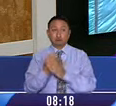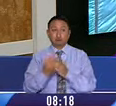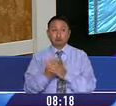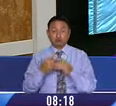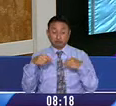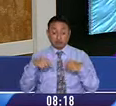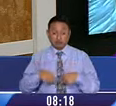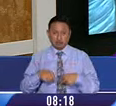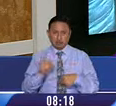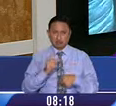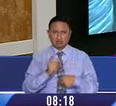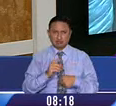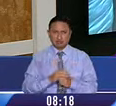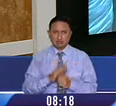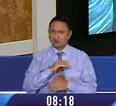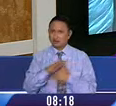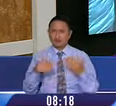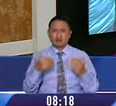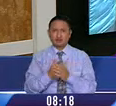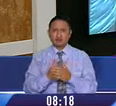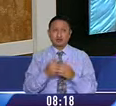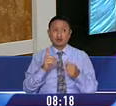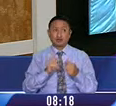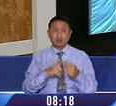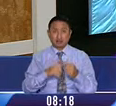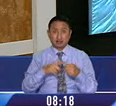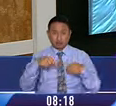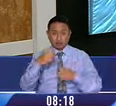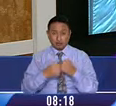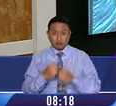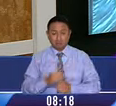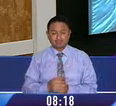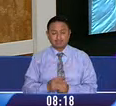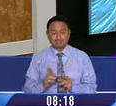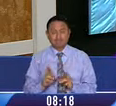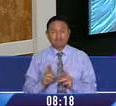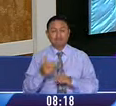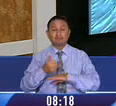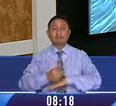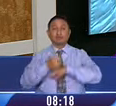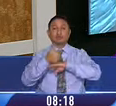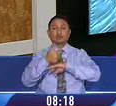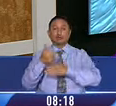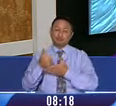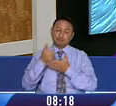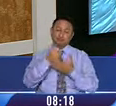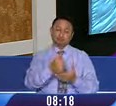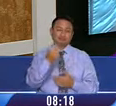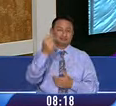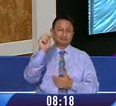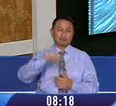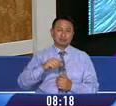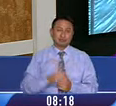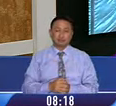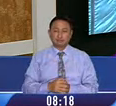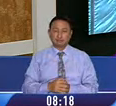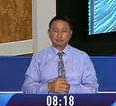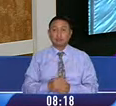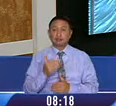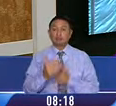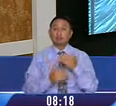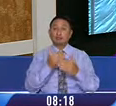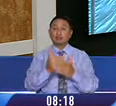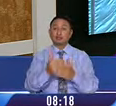registran acá en esta parte de la capital, sino también en otros barrios. Así que esperamos pues las autoridades ya tomen cartas en el asunto y se agiliten los